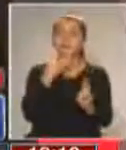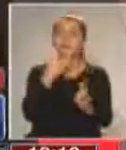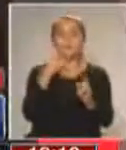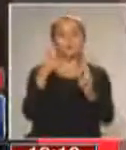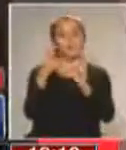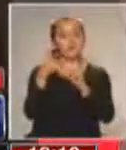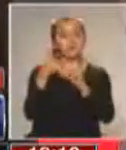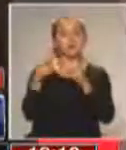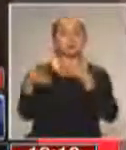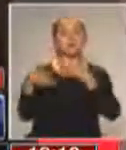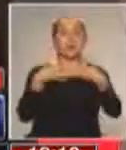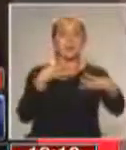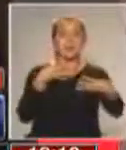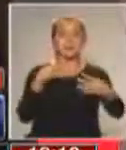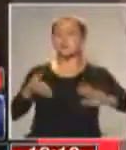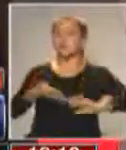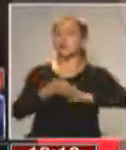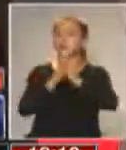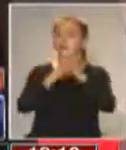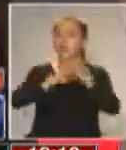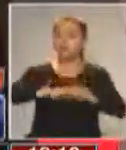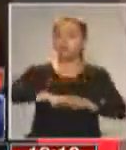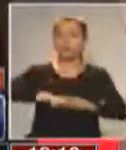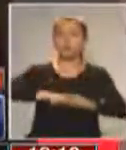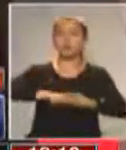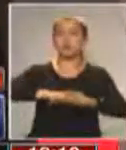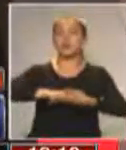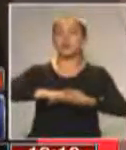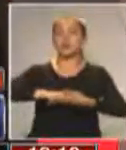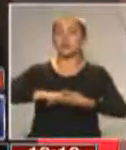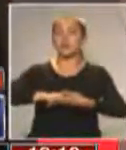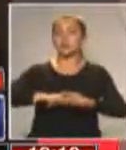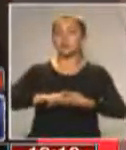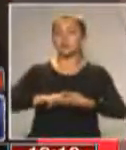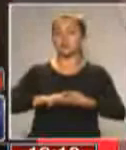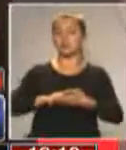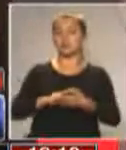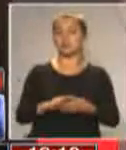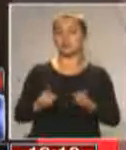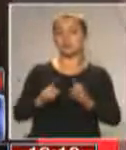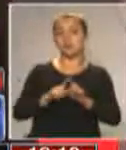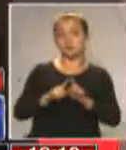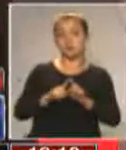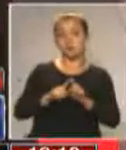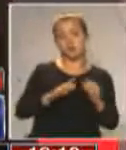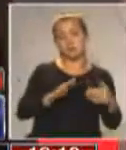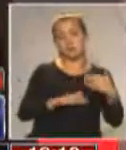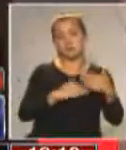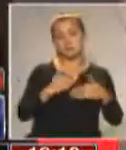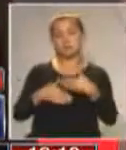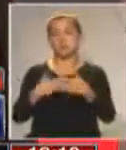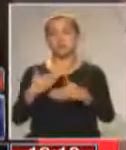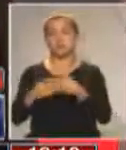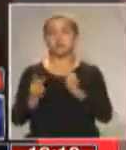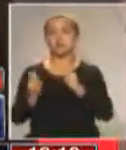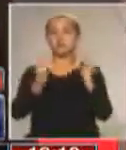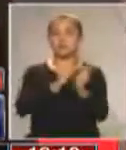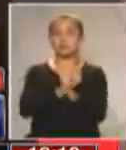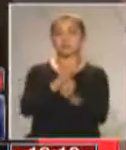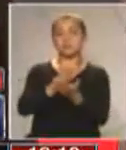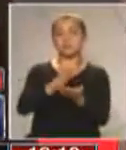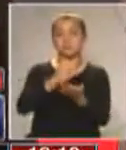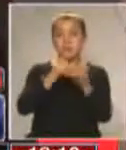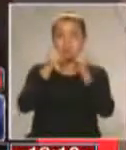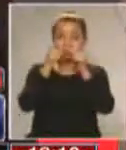transparencia respecto a todo lo que es, todo lo que ha rodeado el proceso de modificación del plan regulador.